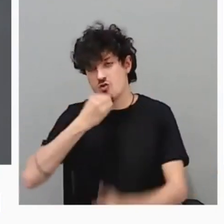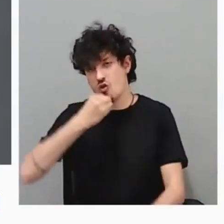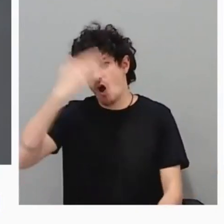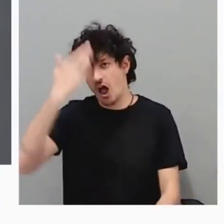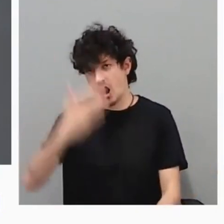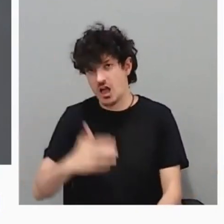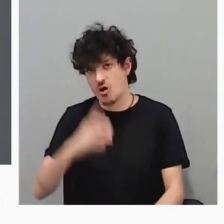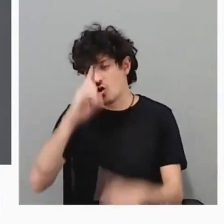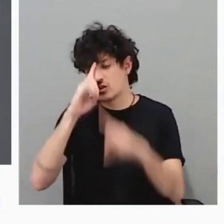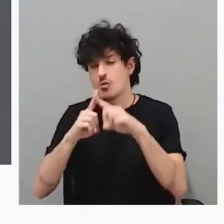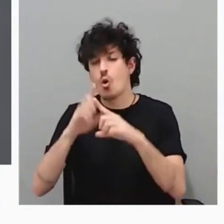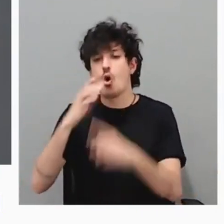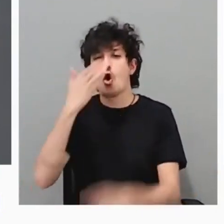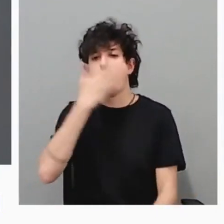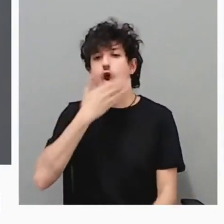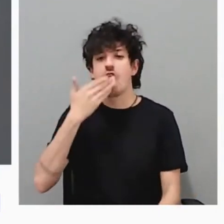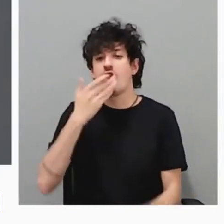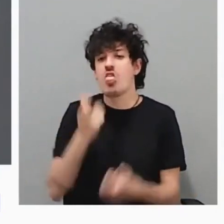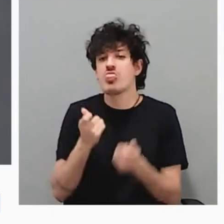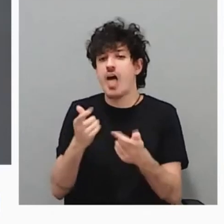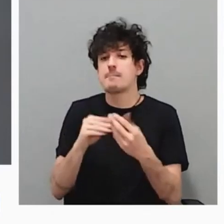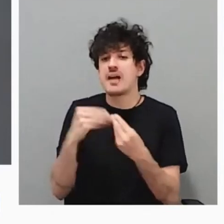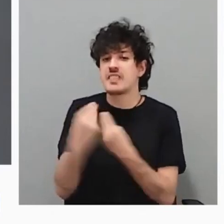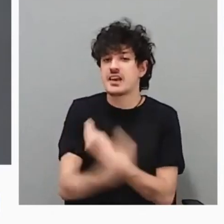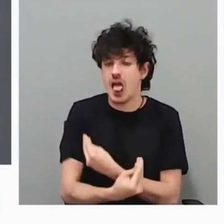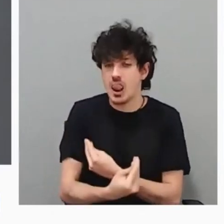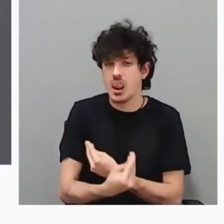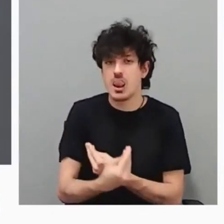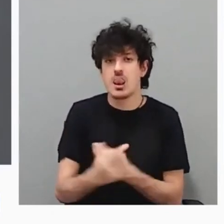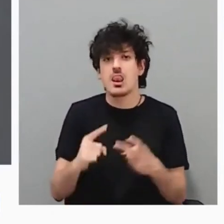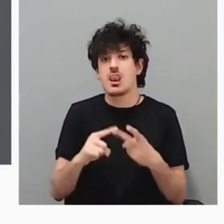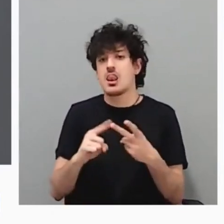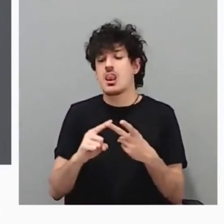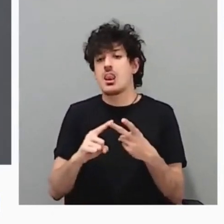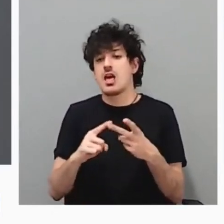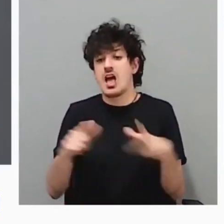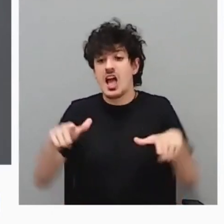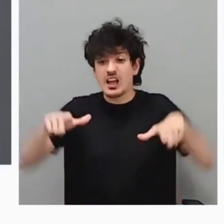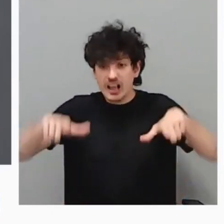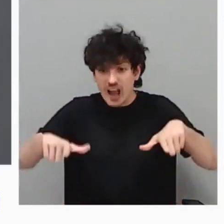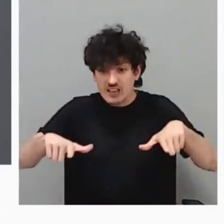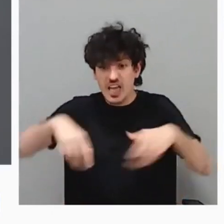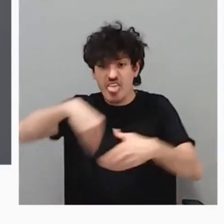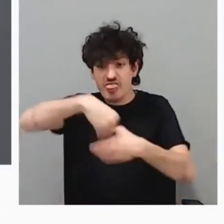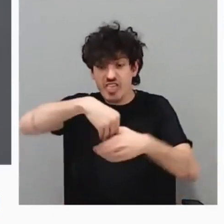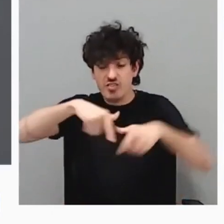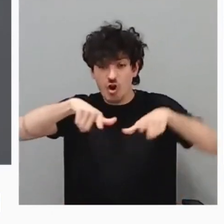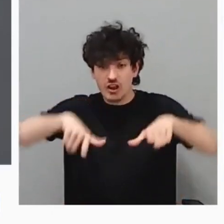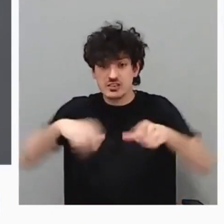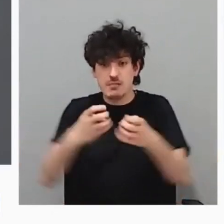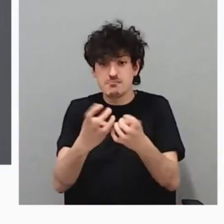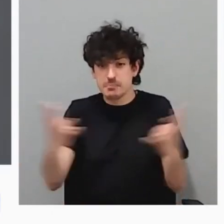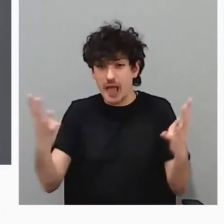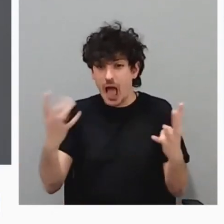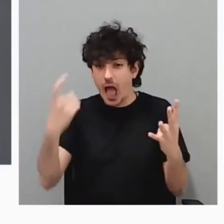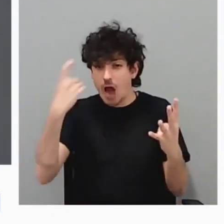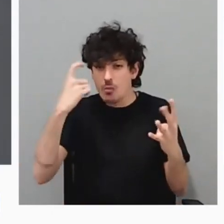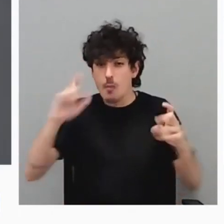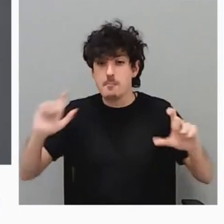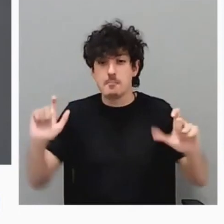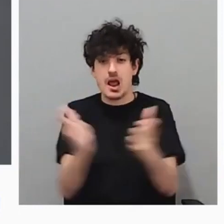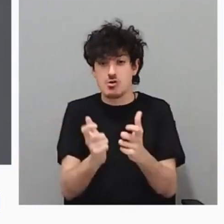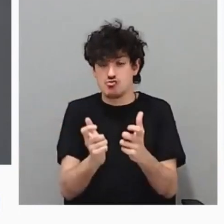más materiales, sobre todo coles públicos, para que haya ratios más bajos, que los profes puedan atender mejor a los niños, porque yo he estado dentro de